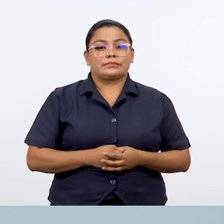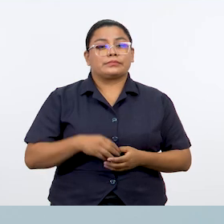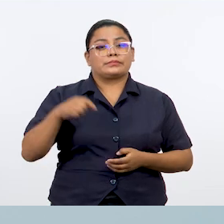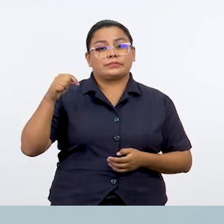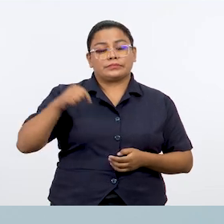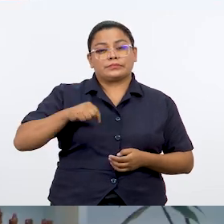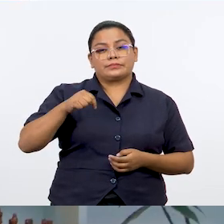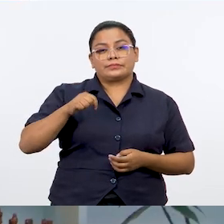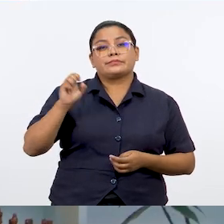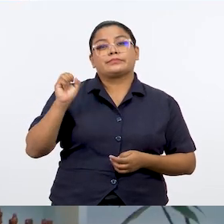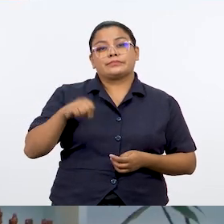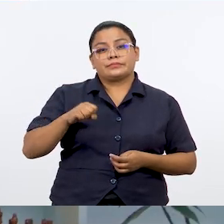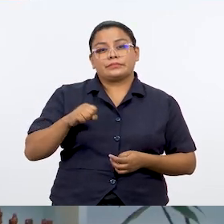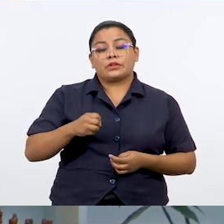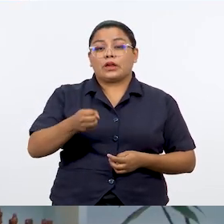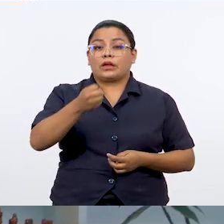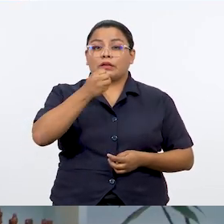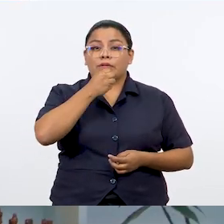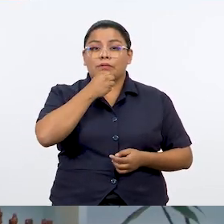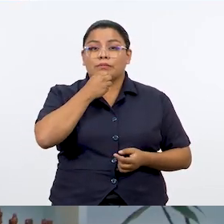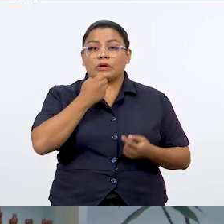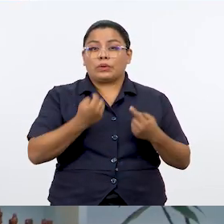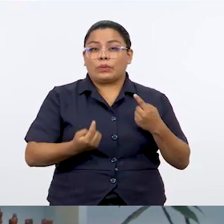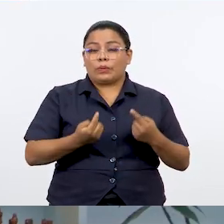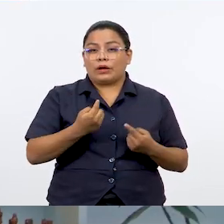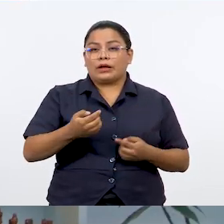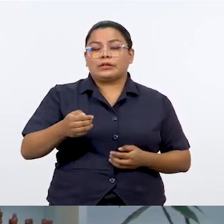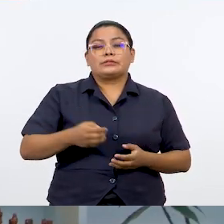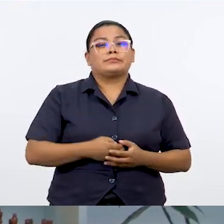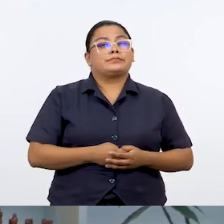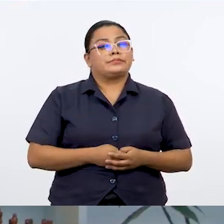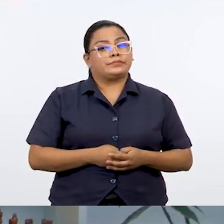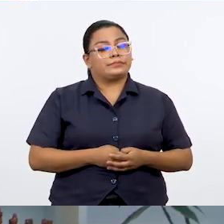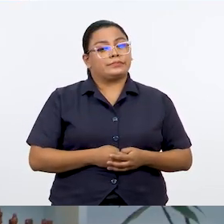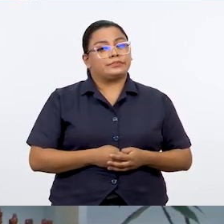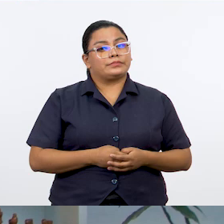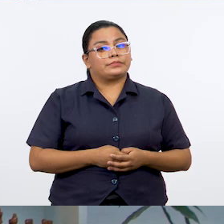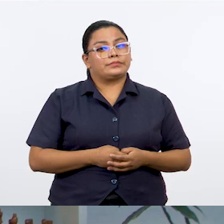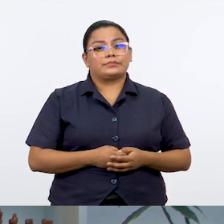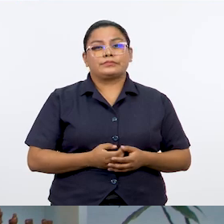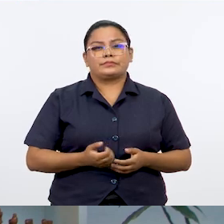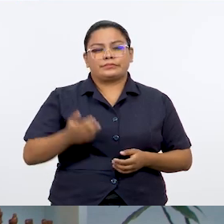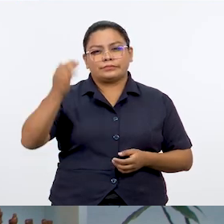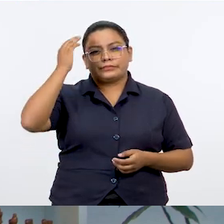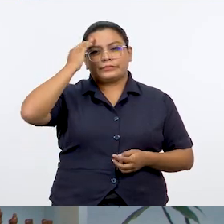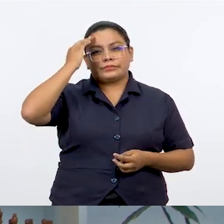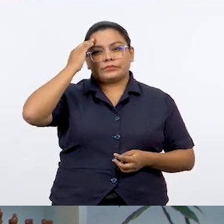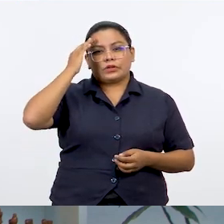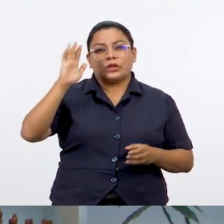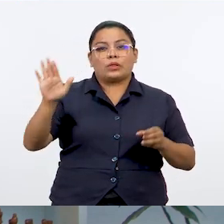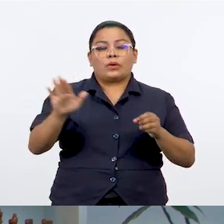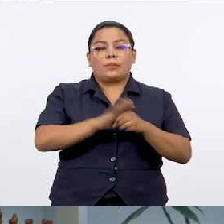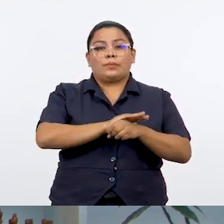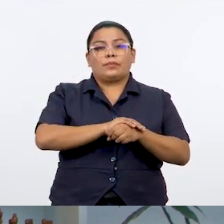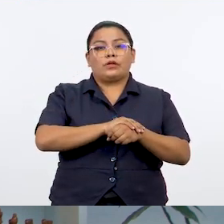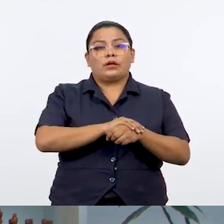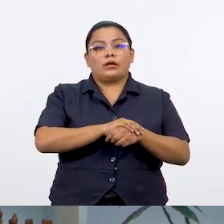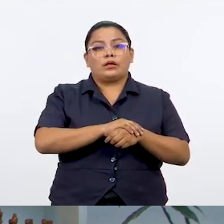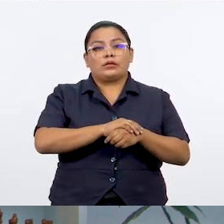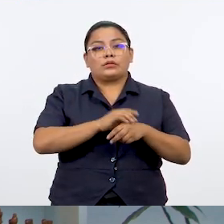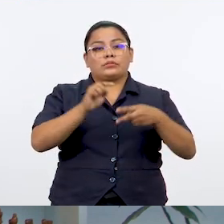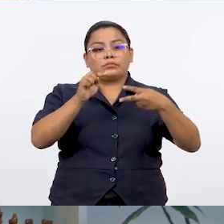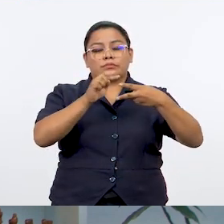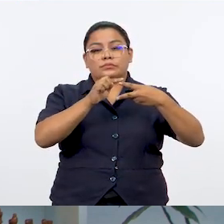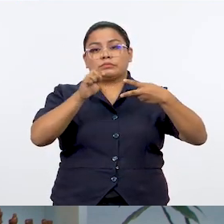Ahora sí, ¿cuál es la información que sí conocemos? Pues bien, sabemos que en total tenemos